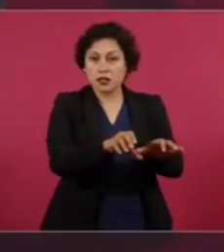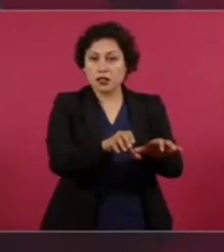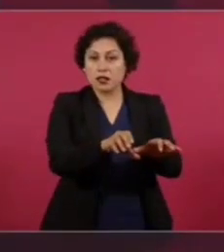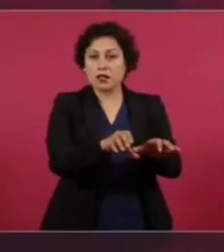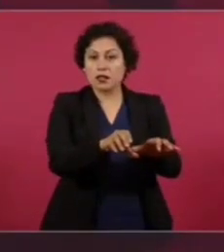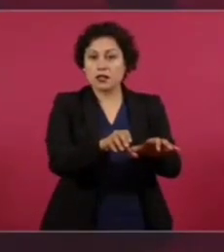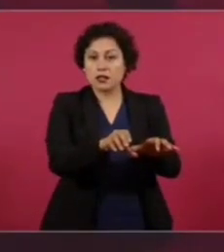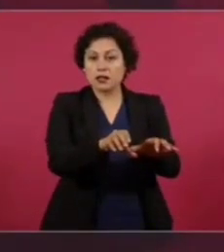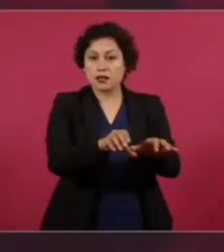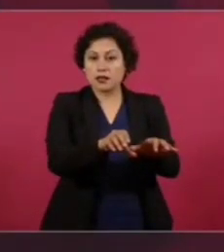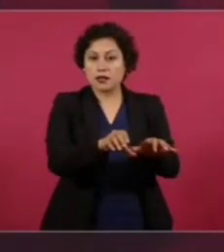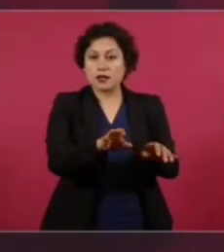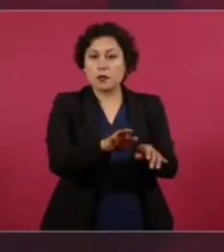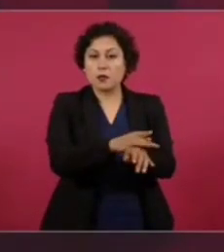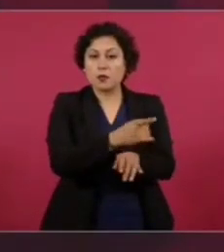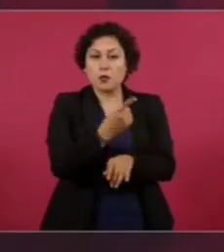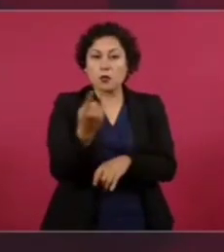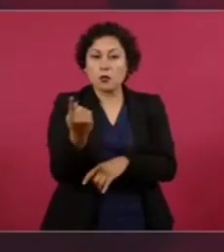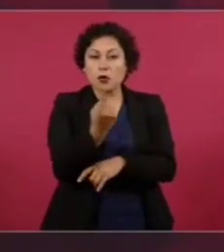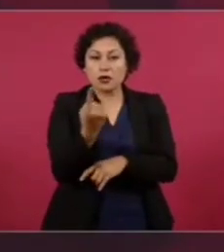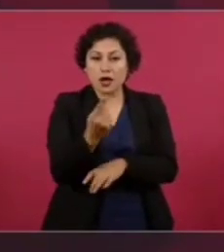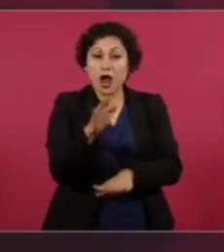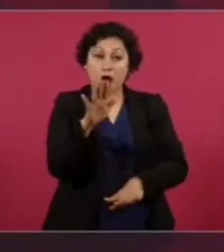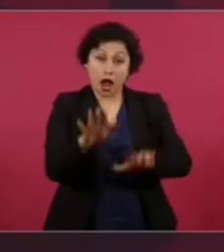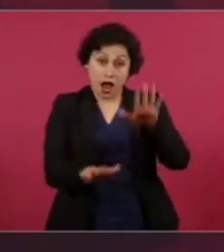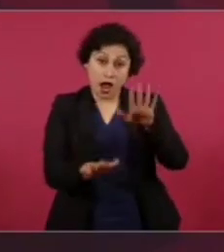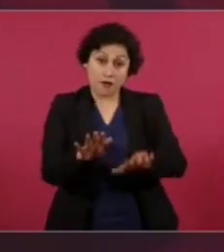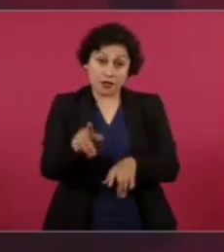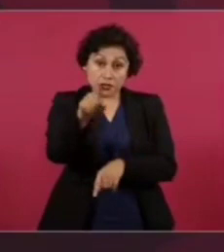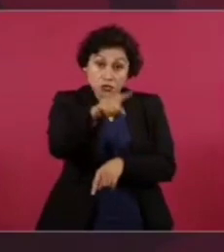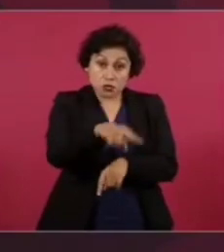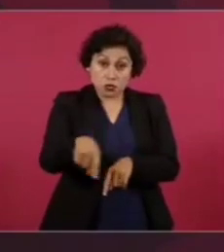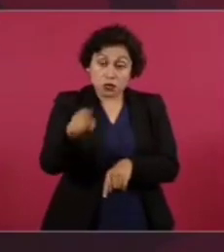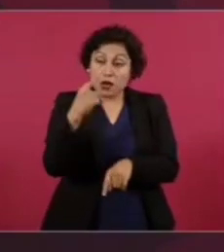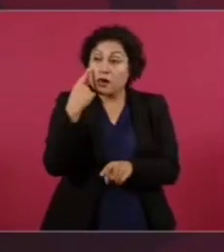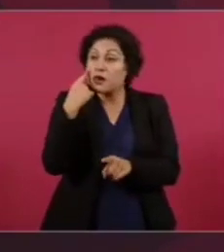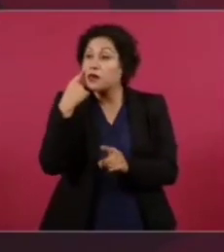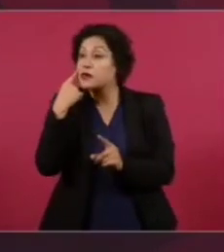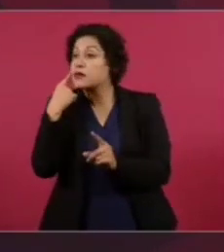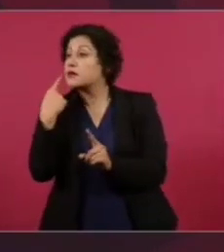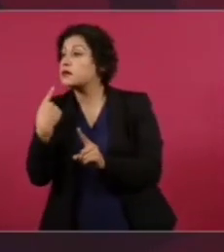se inclinan en favor de grupos de intereses creados.